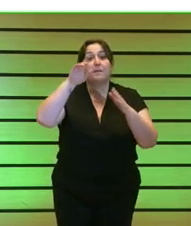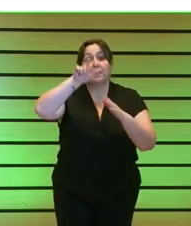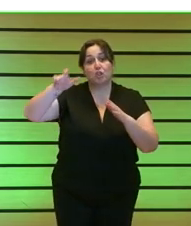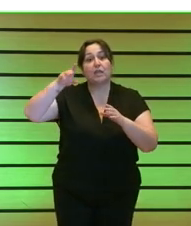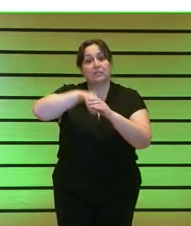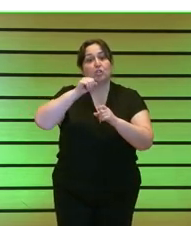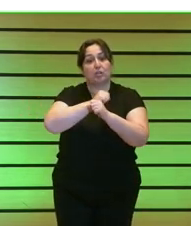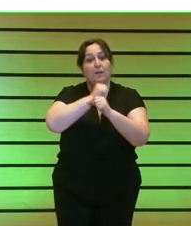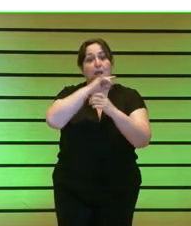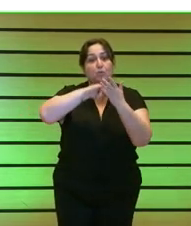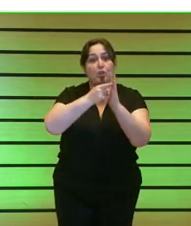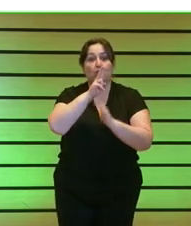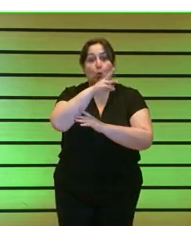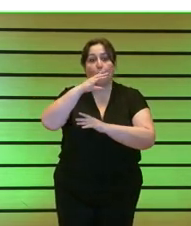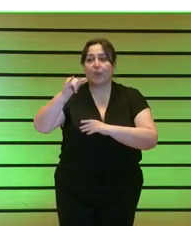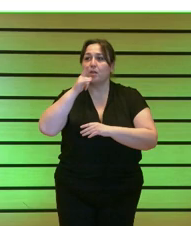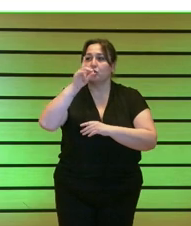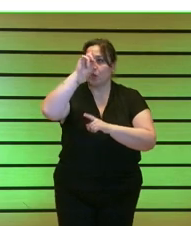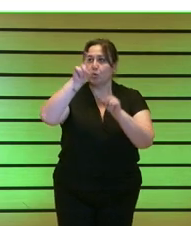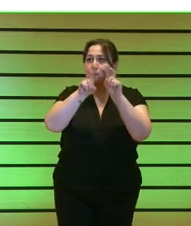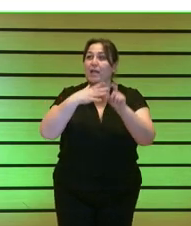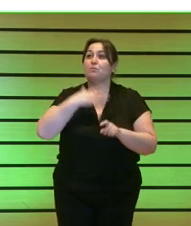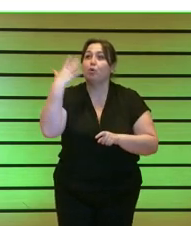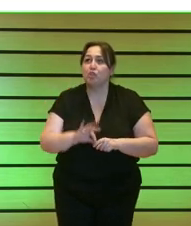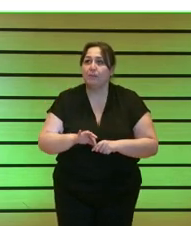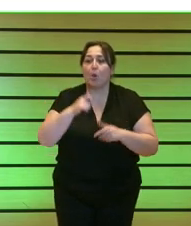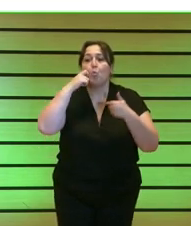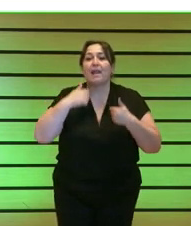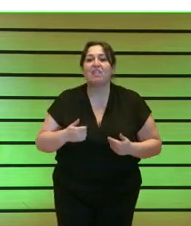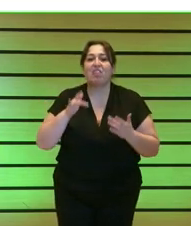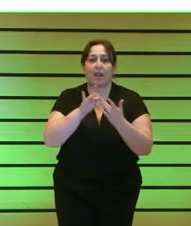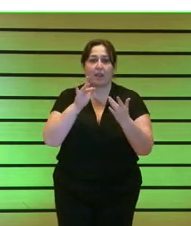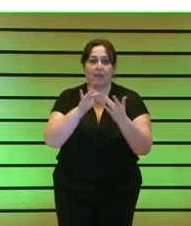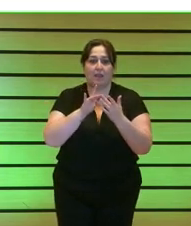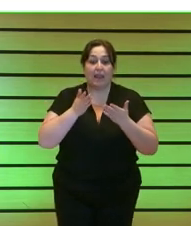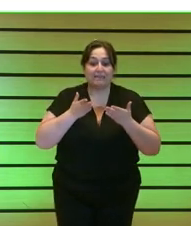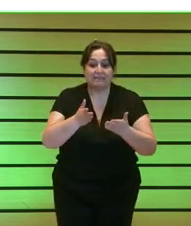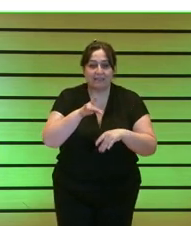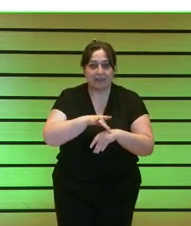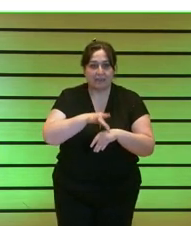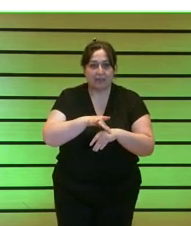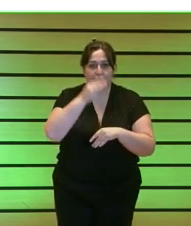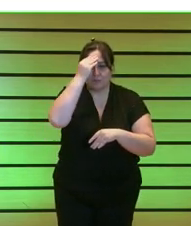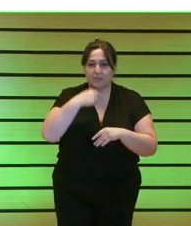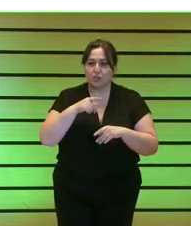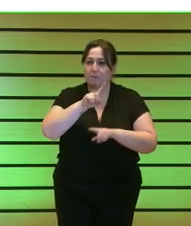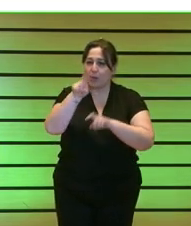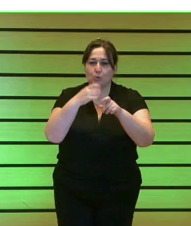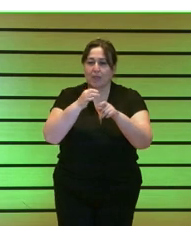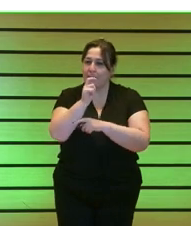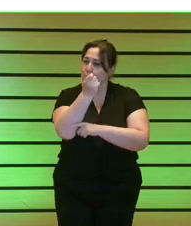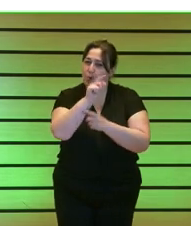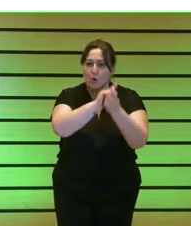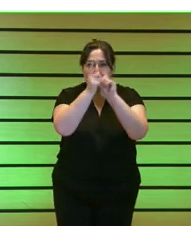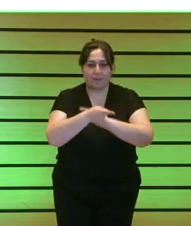es posible humanizar la asistencia sanitaria pero en realidad yo creo que la pregunta es casi la misma pero un poquito distinta es posible no